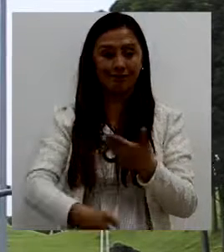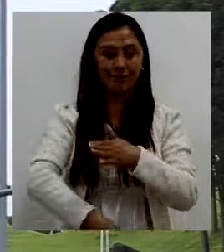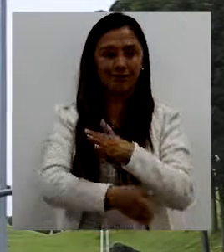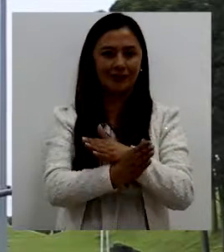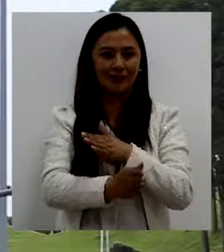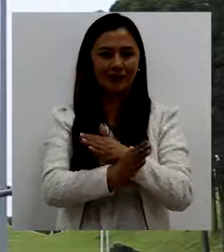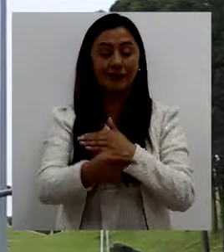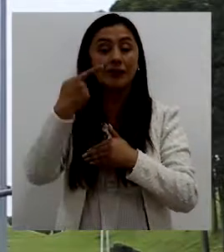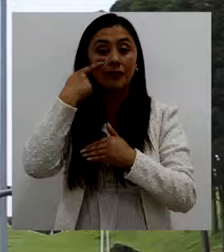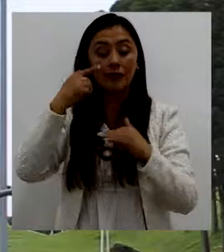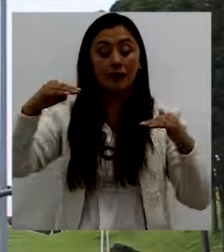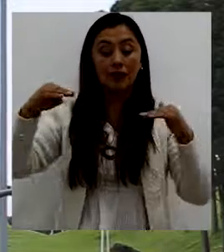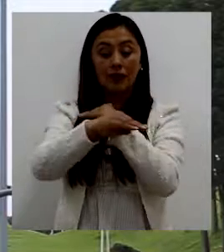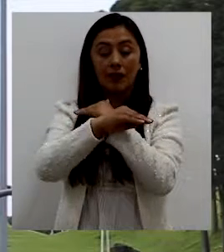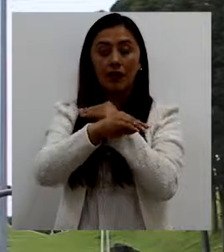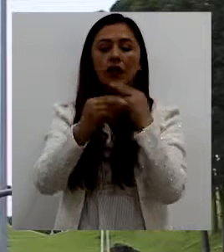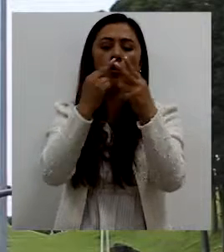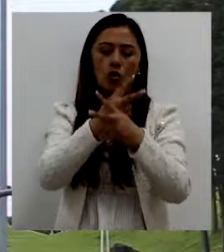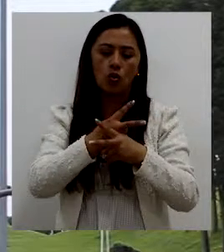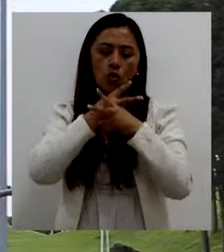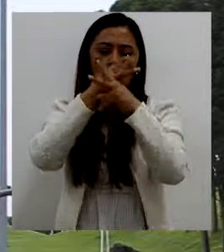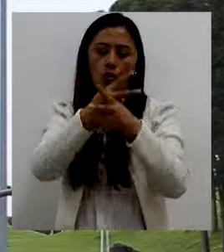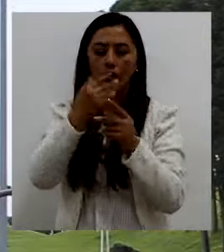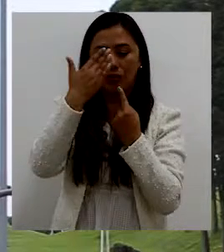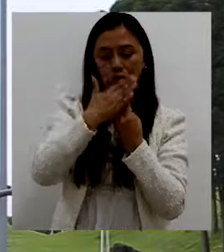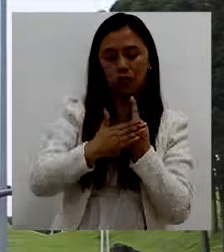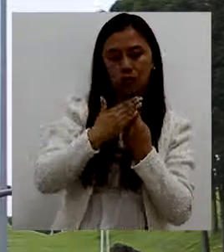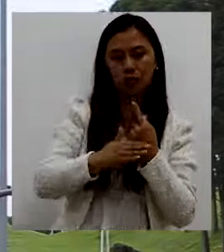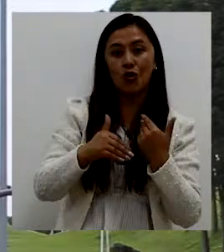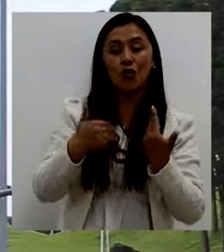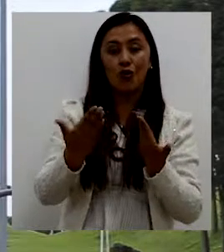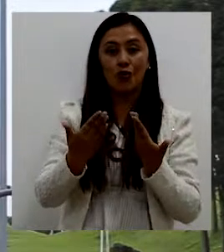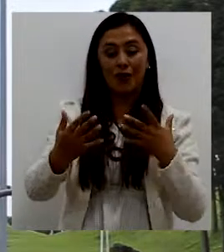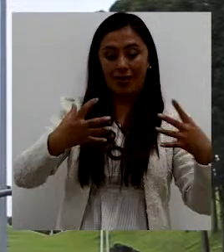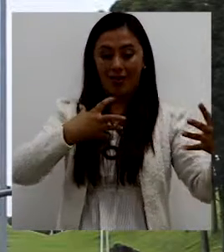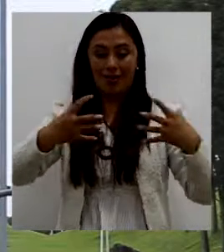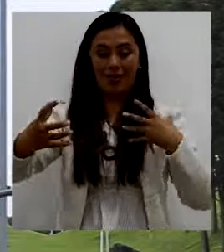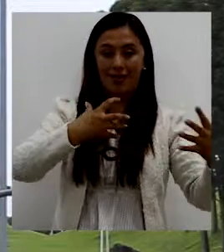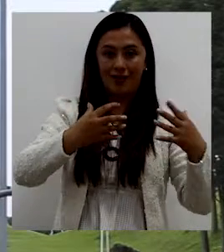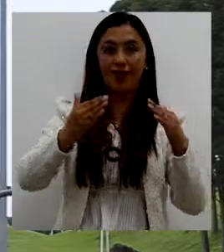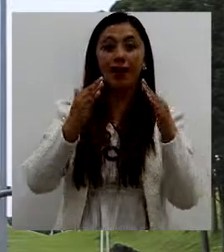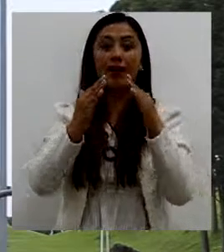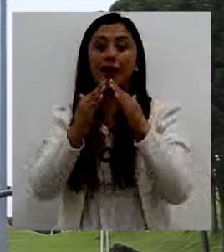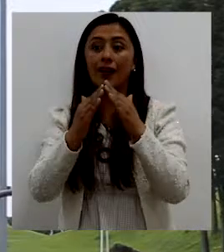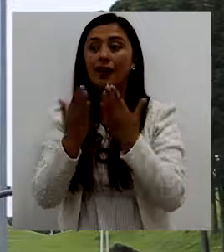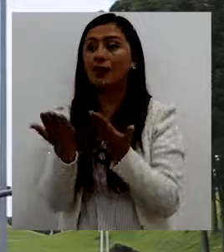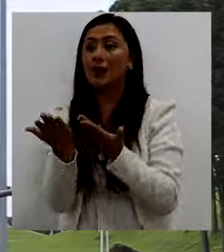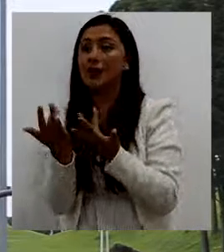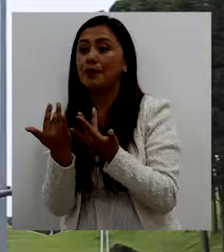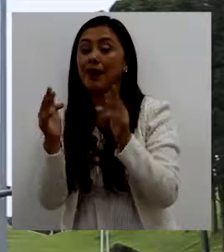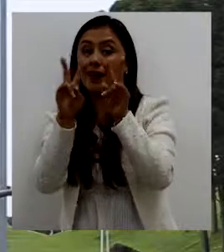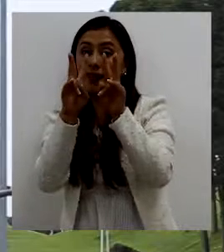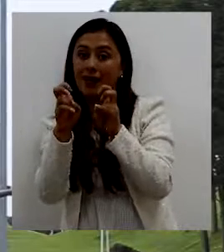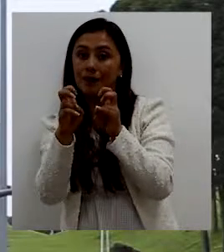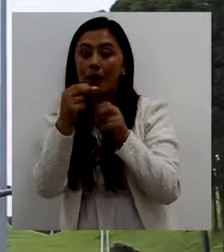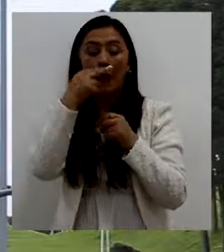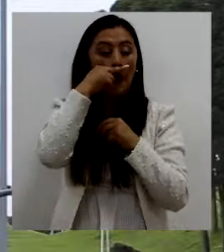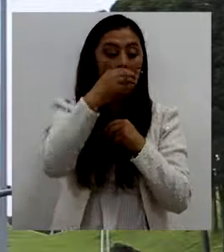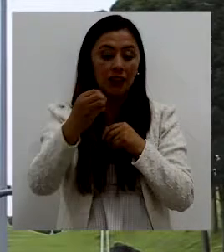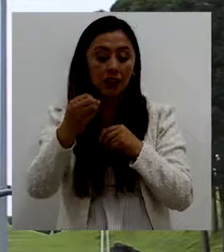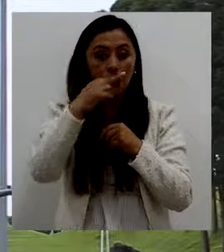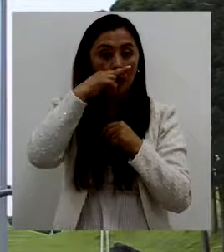Continuamos fortaleciendo la seguridad vial de nuestra ciudad, en esta ocasión con la obra de teatro En tu casa te esperan, dirigida a niños y niñas de